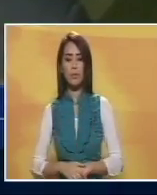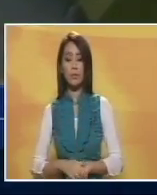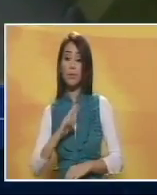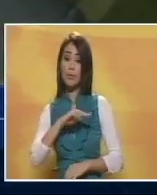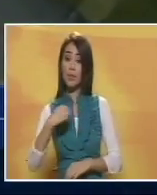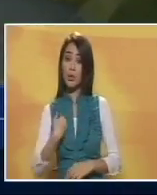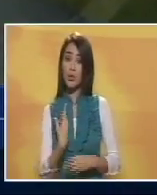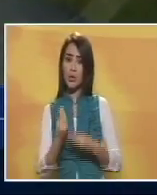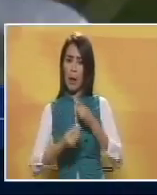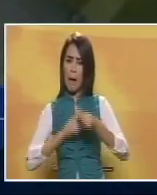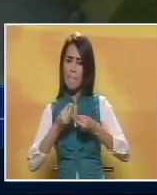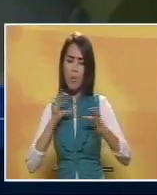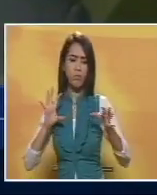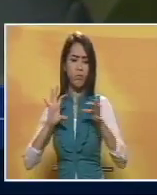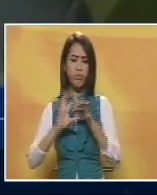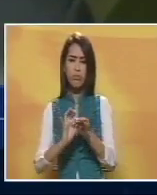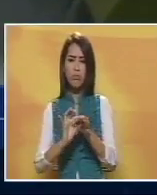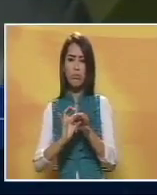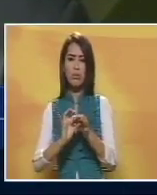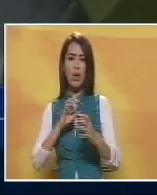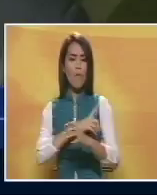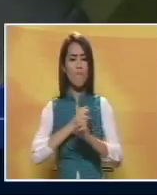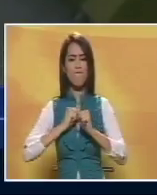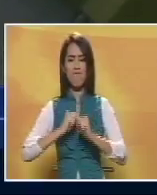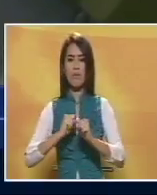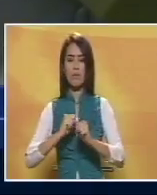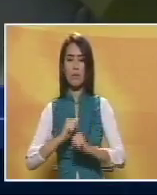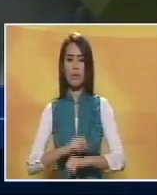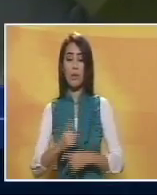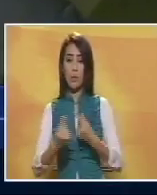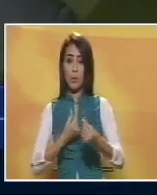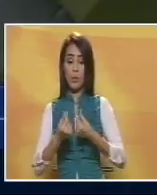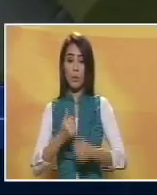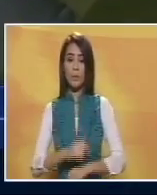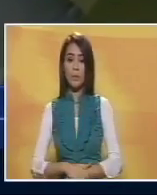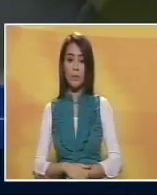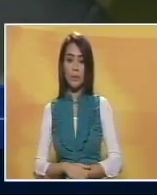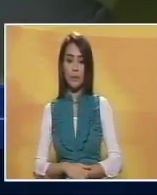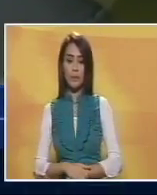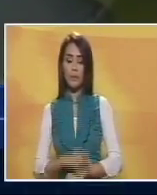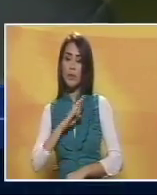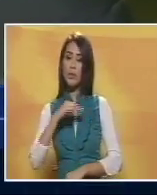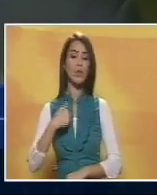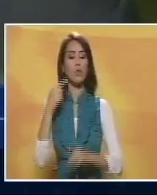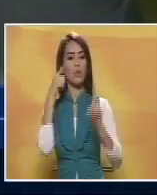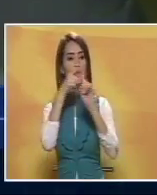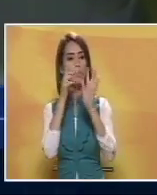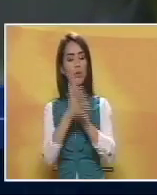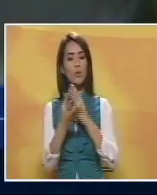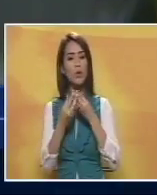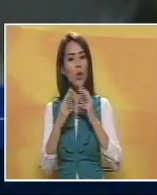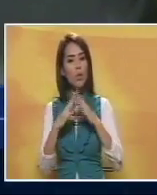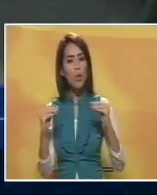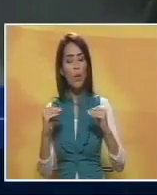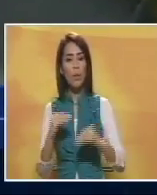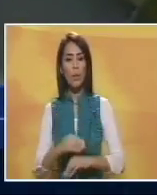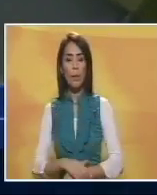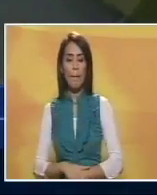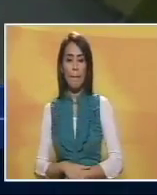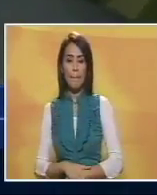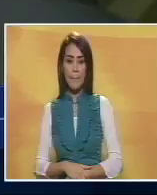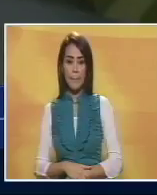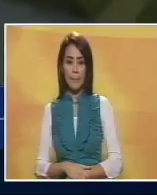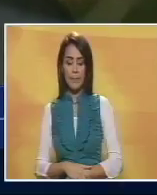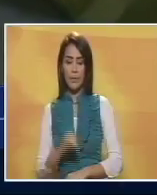nosotros construyamos una unión poderosa en lo económico. Y a eso nosotros vamos a apuntar todos con